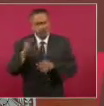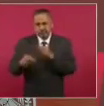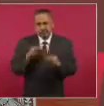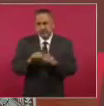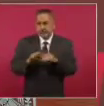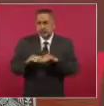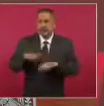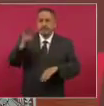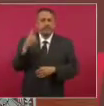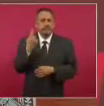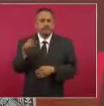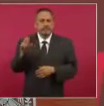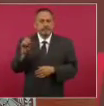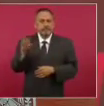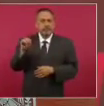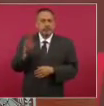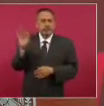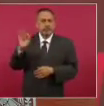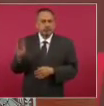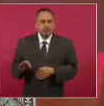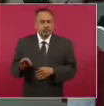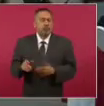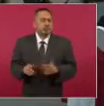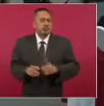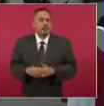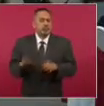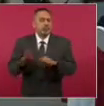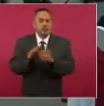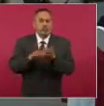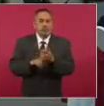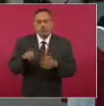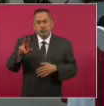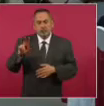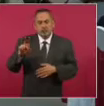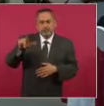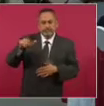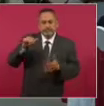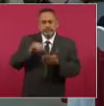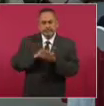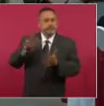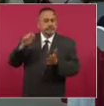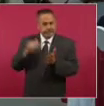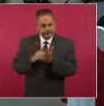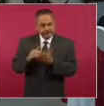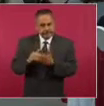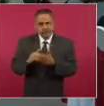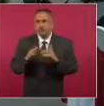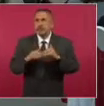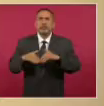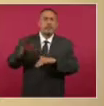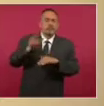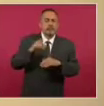en 109%, pasando de 87,000 millones a